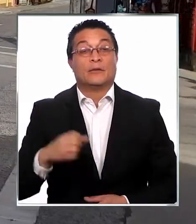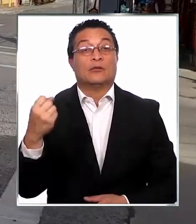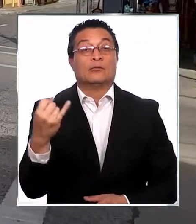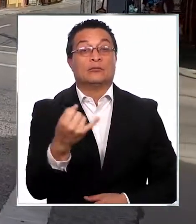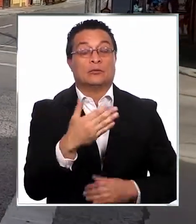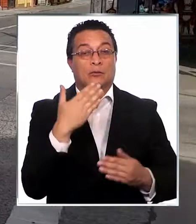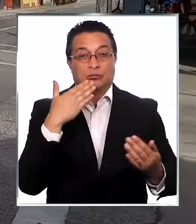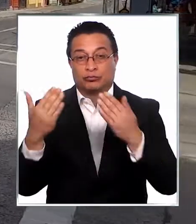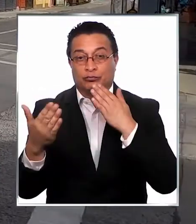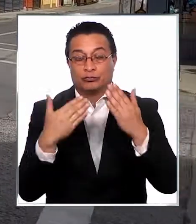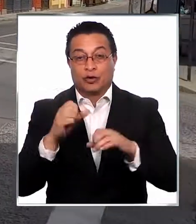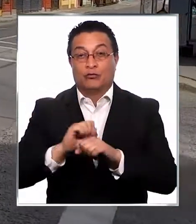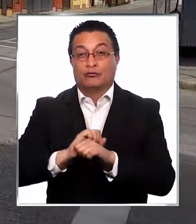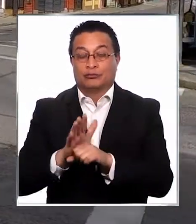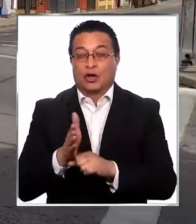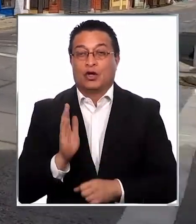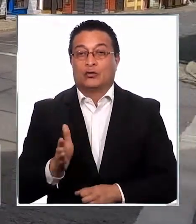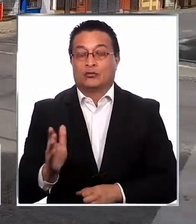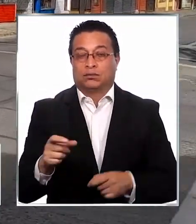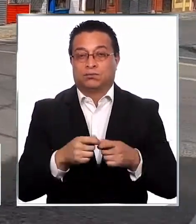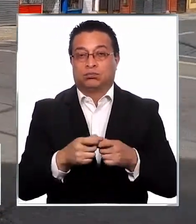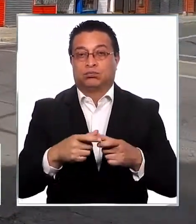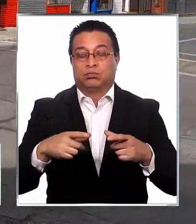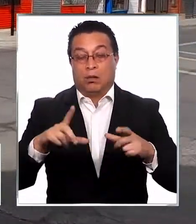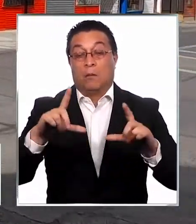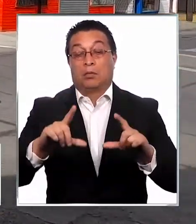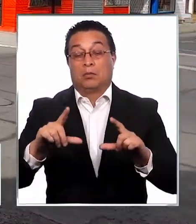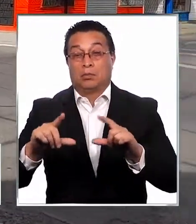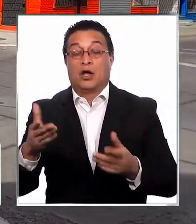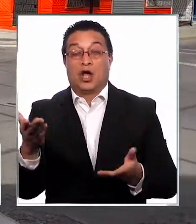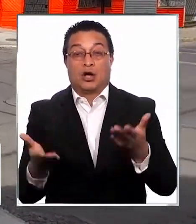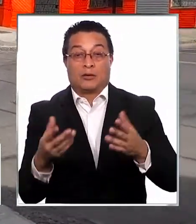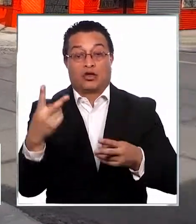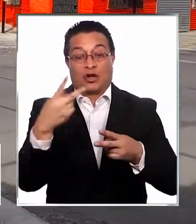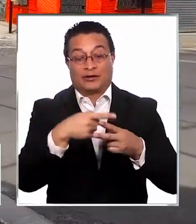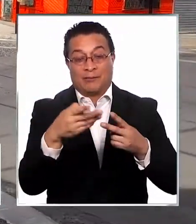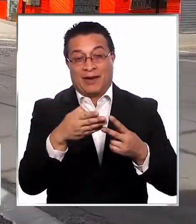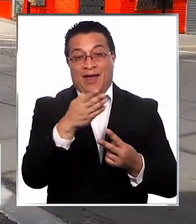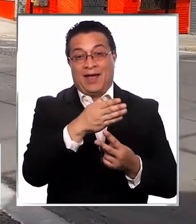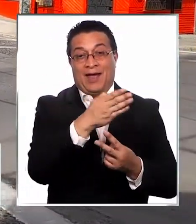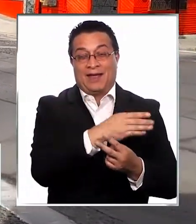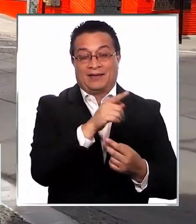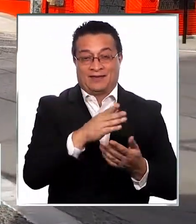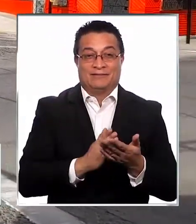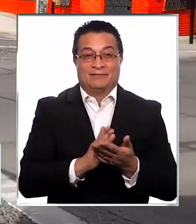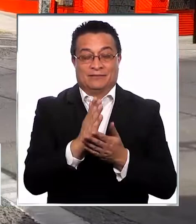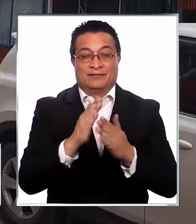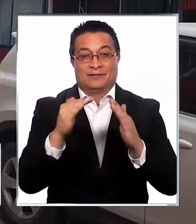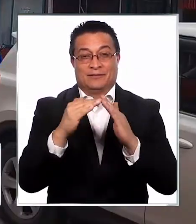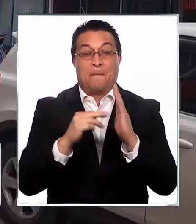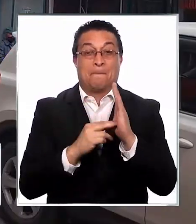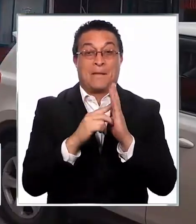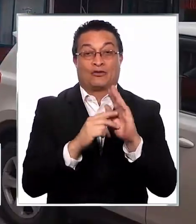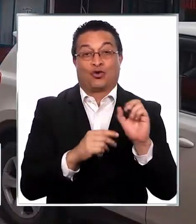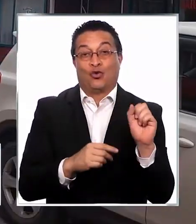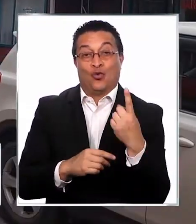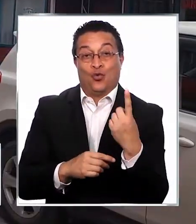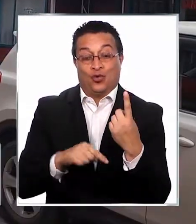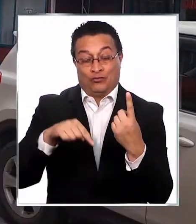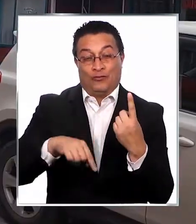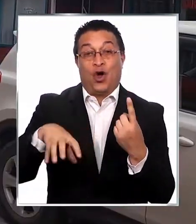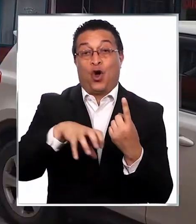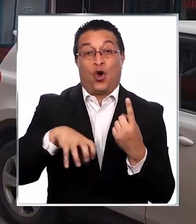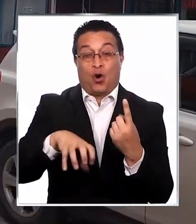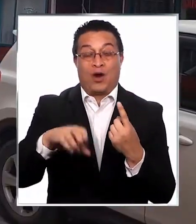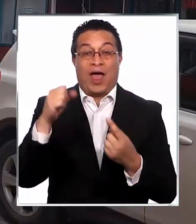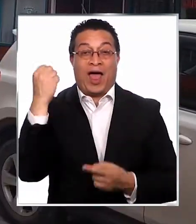El número de contagios por COVID-19 sigue experimentando una baja en comparación a las dos primeras semanas desde el inicio de la cuarentena fase 1 en